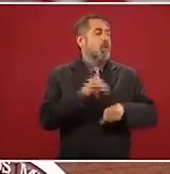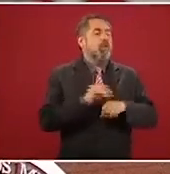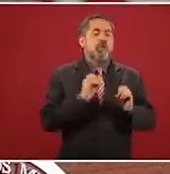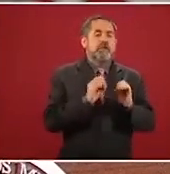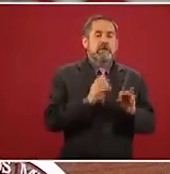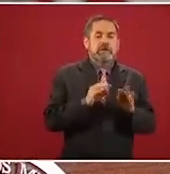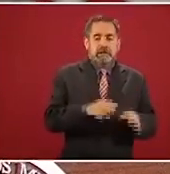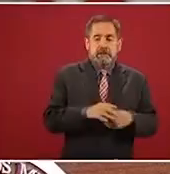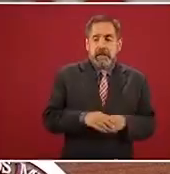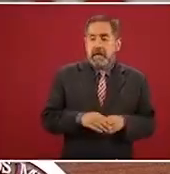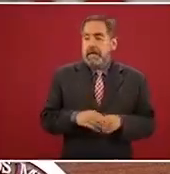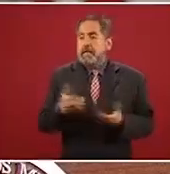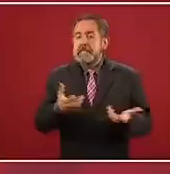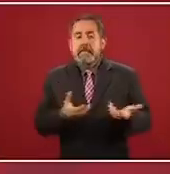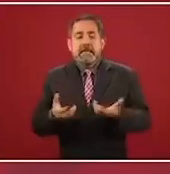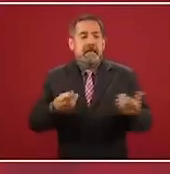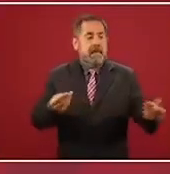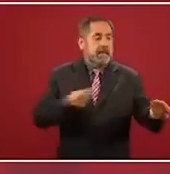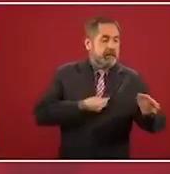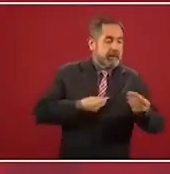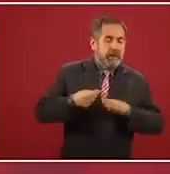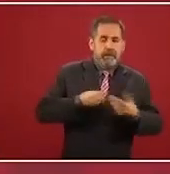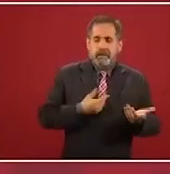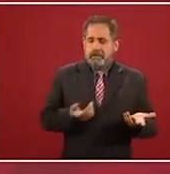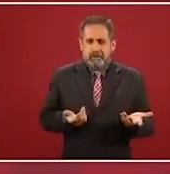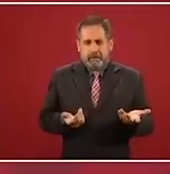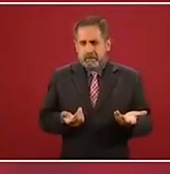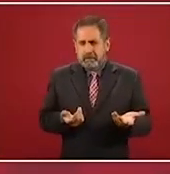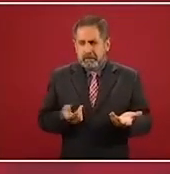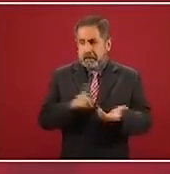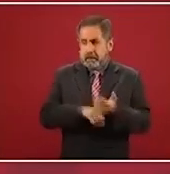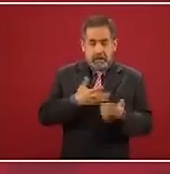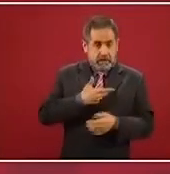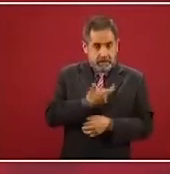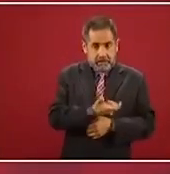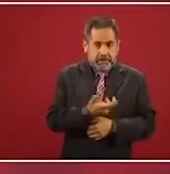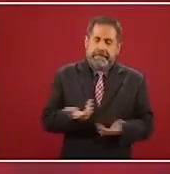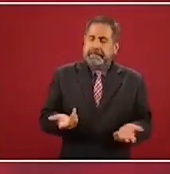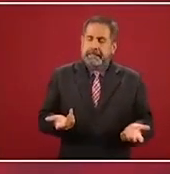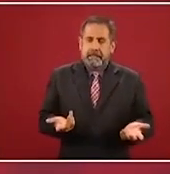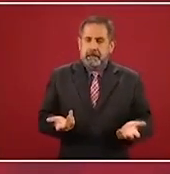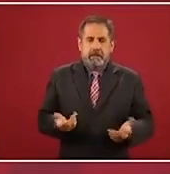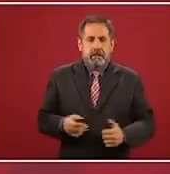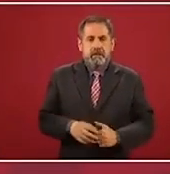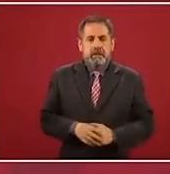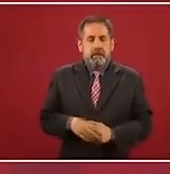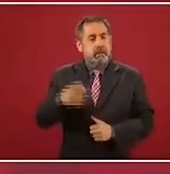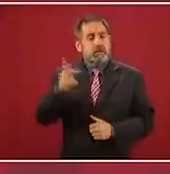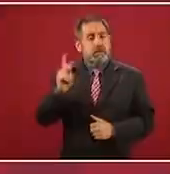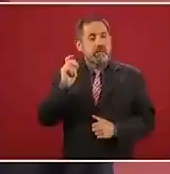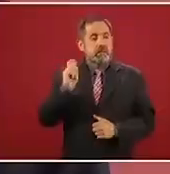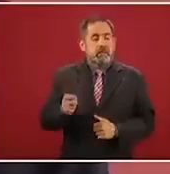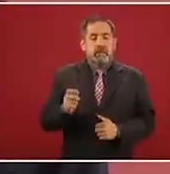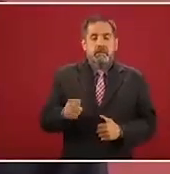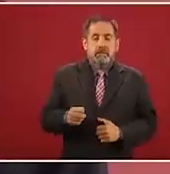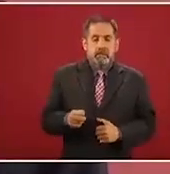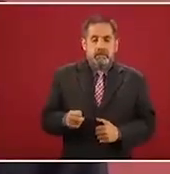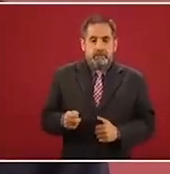donde están los clientes que tienen dinero. Pero resulta